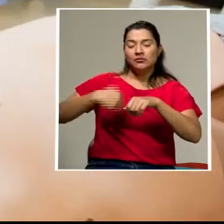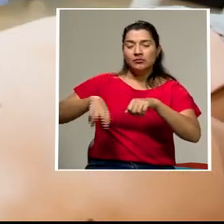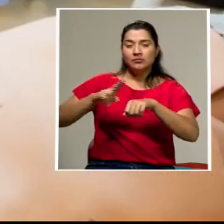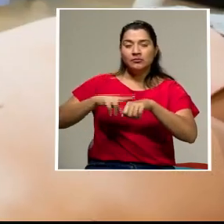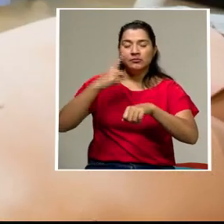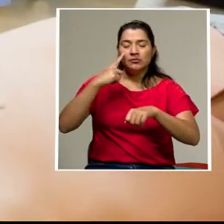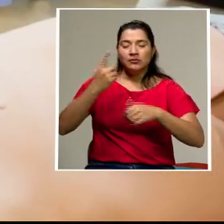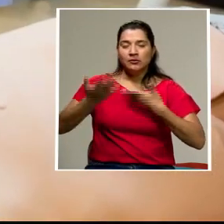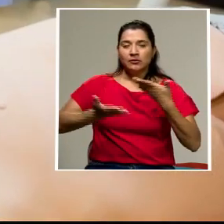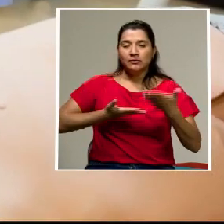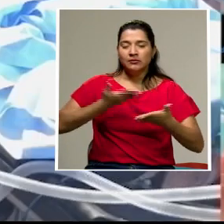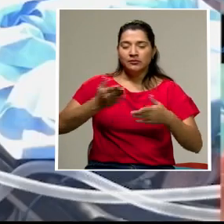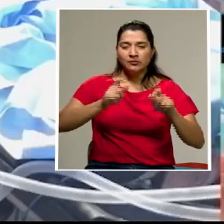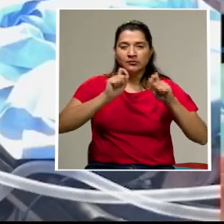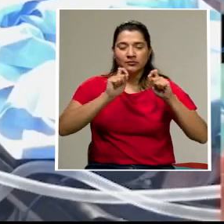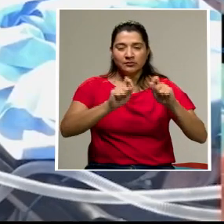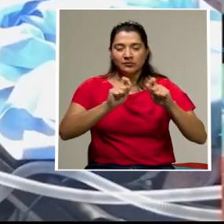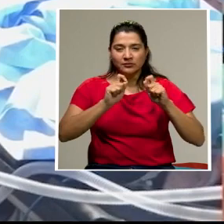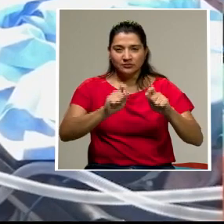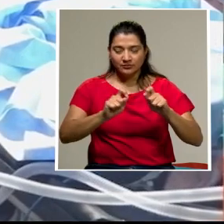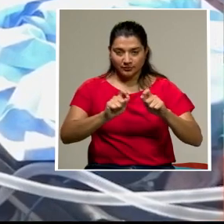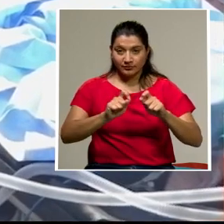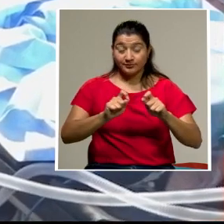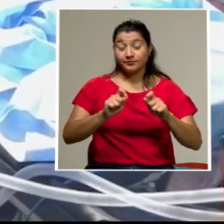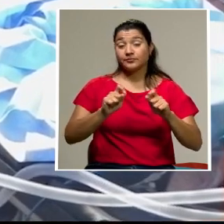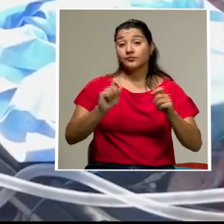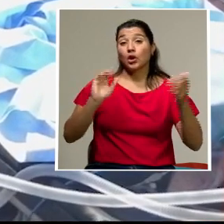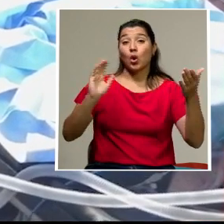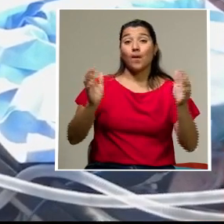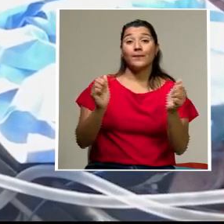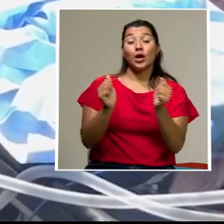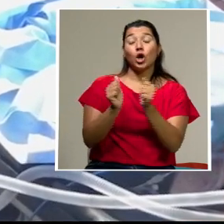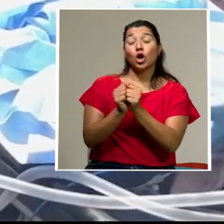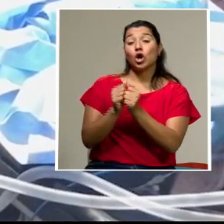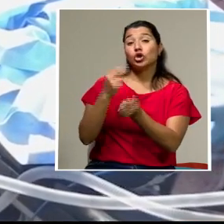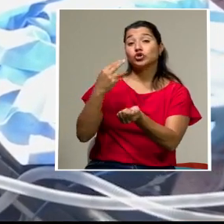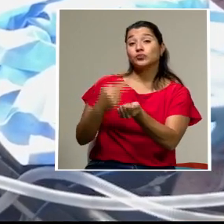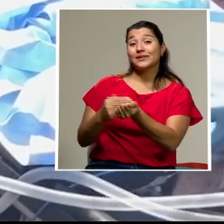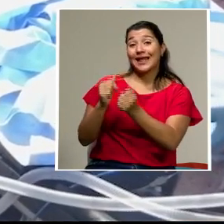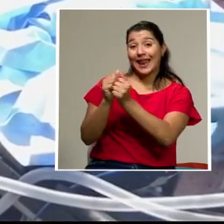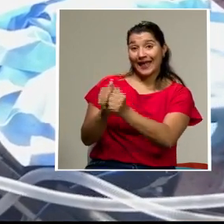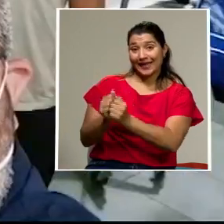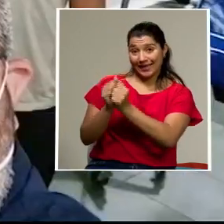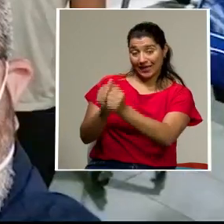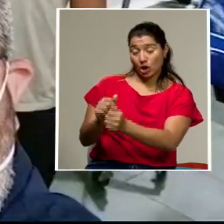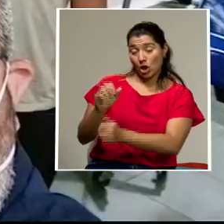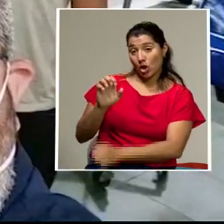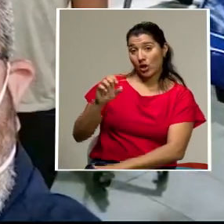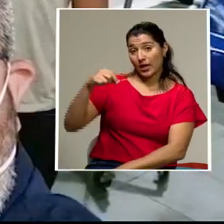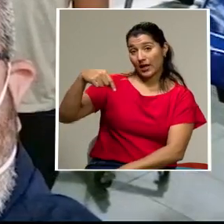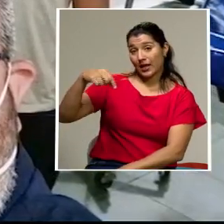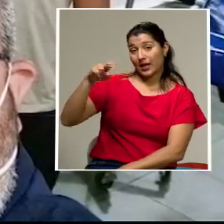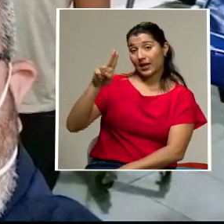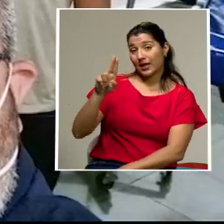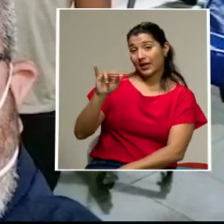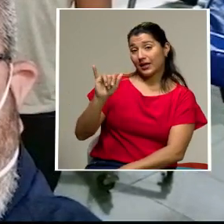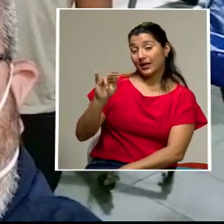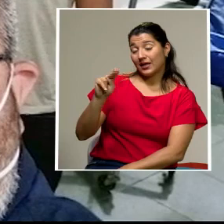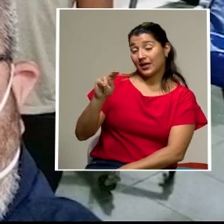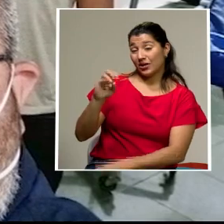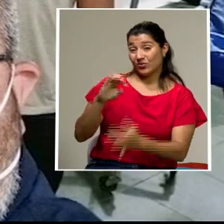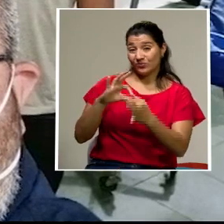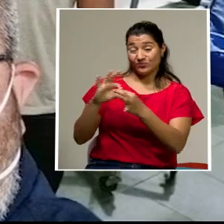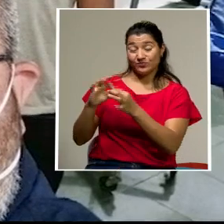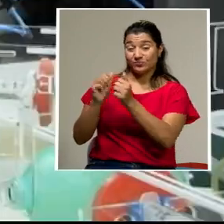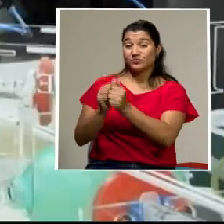y Simulación Clínica, en coordinación con el Hospital Equino y de Especies Mayores de la Escuela de Medicina Veterinaria. De